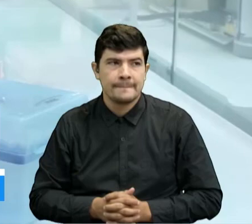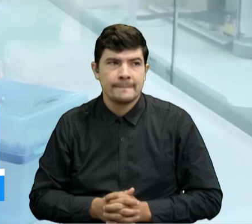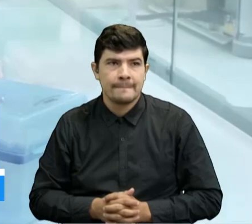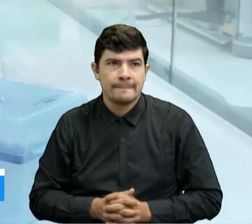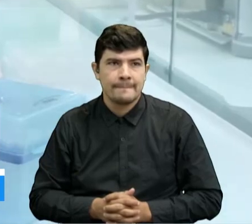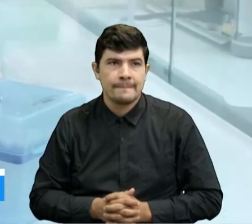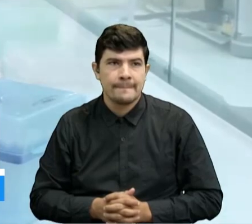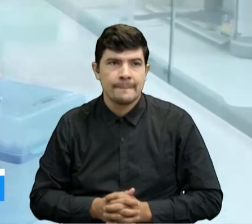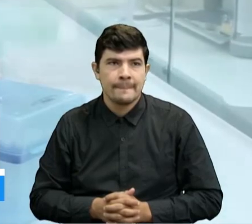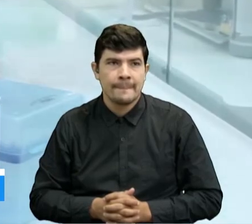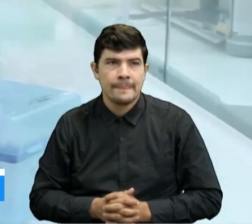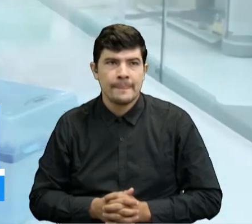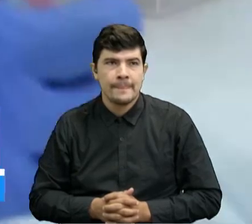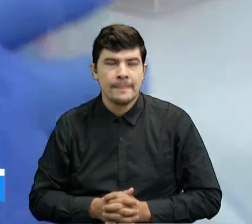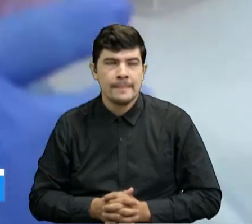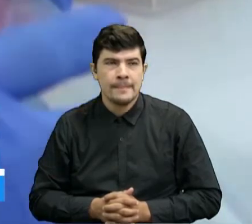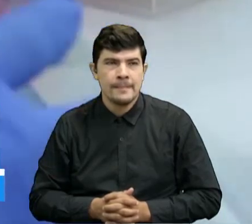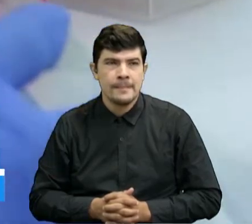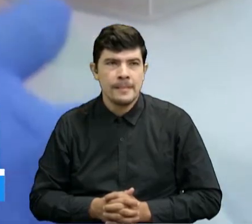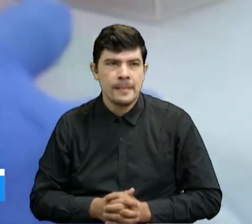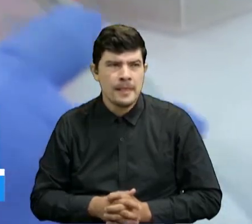epítopes o